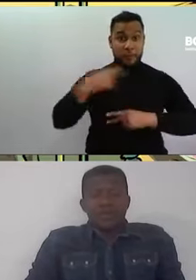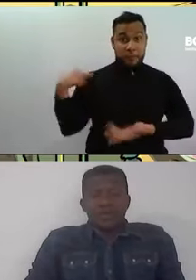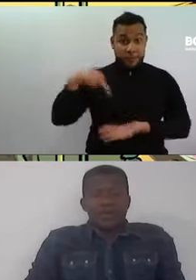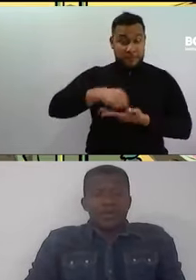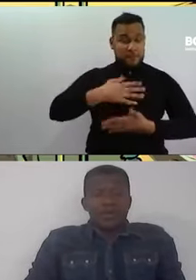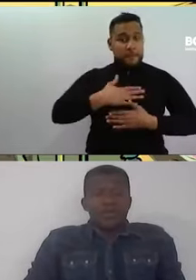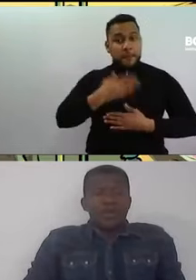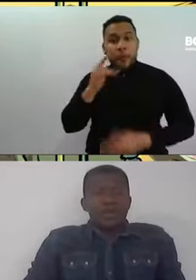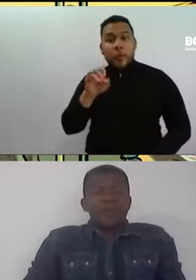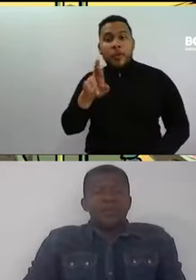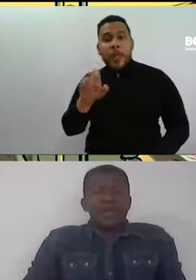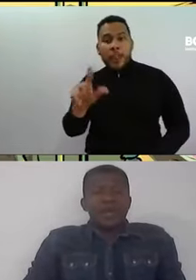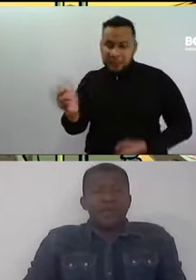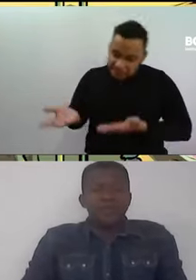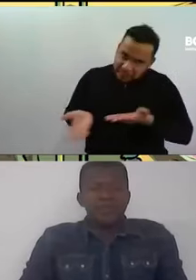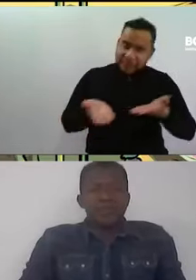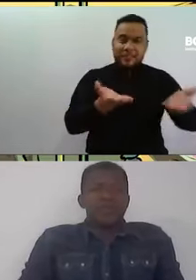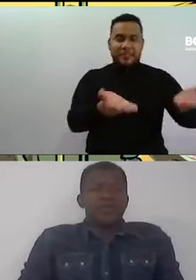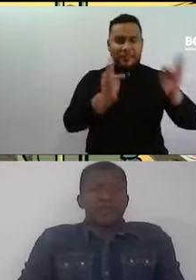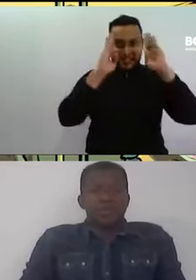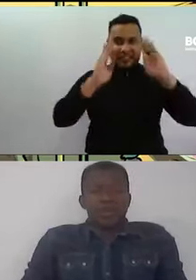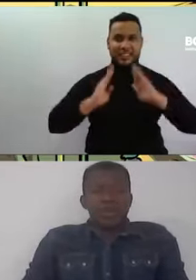te escuchamos.